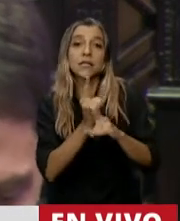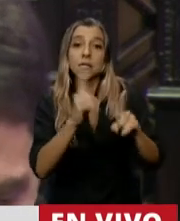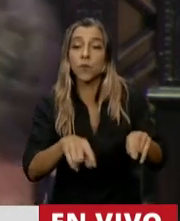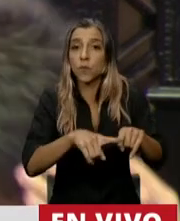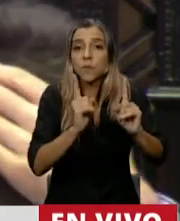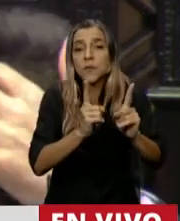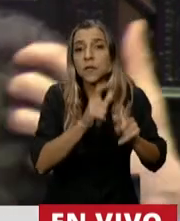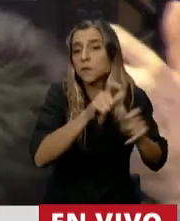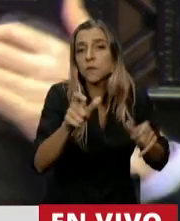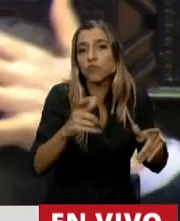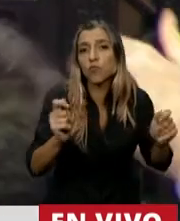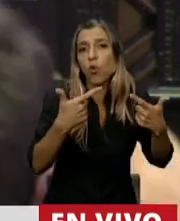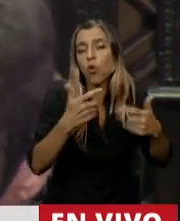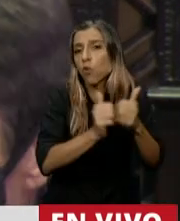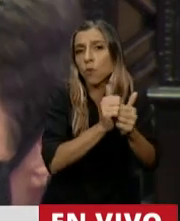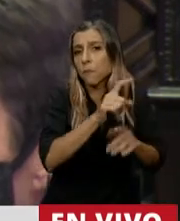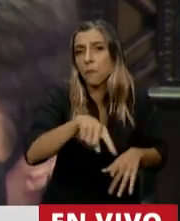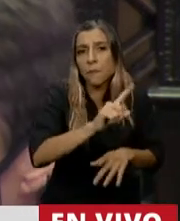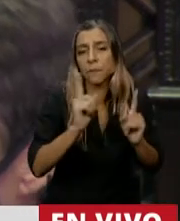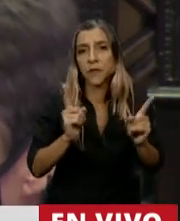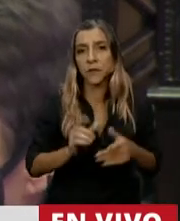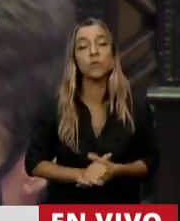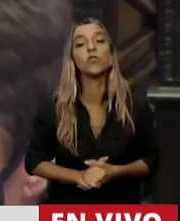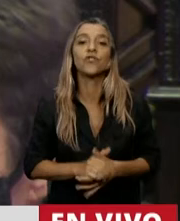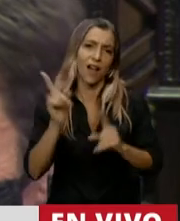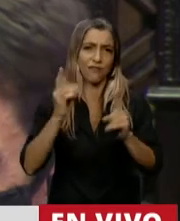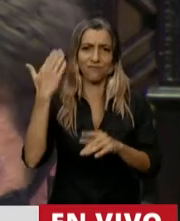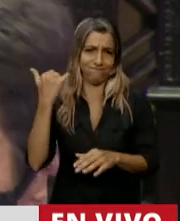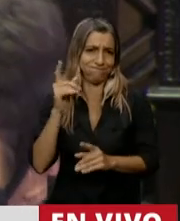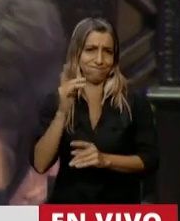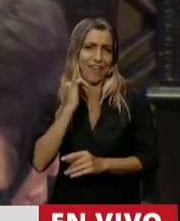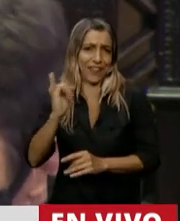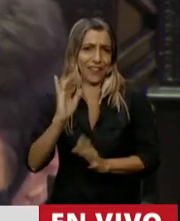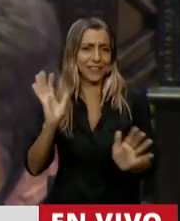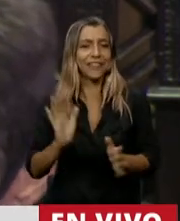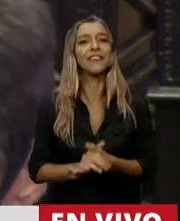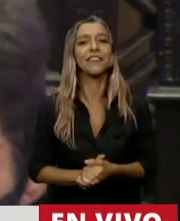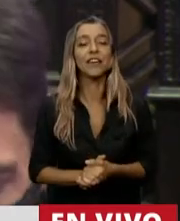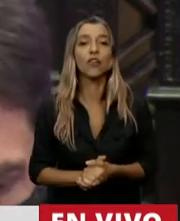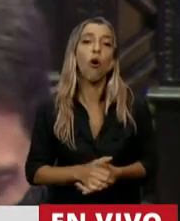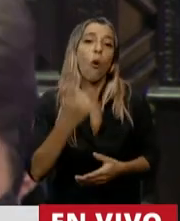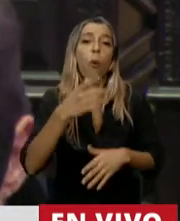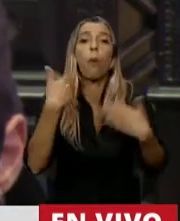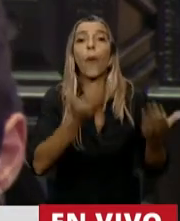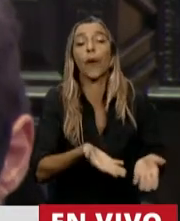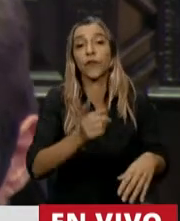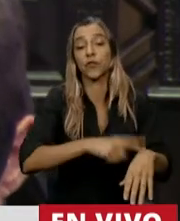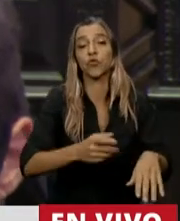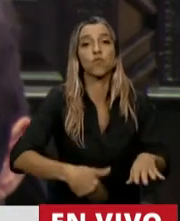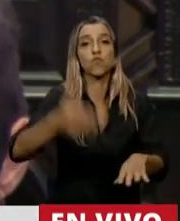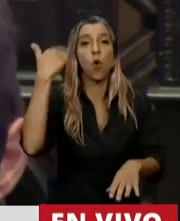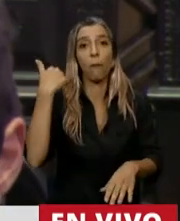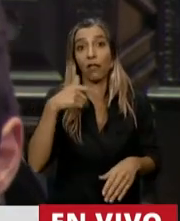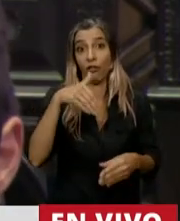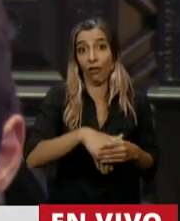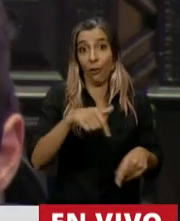mismos empresarios. Bueno, alguien lo decía hace un rato. Uno de los que fue beneficiado en una votación hace